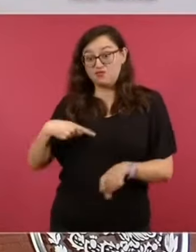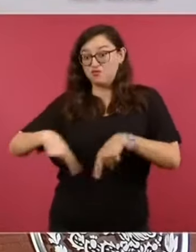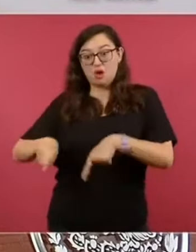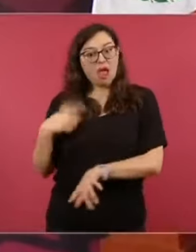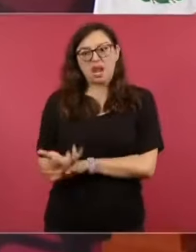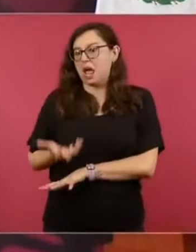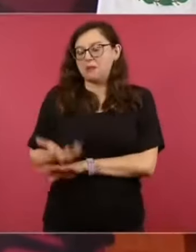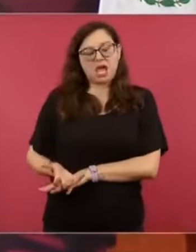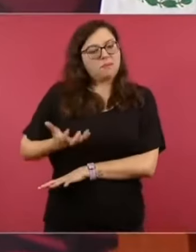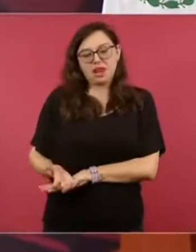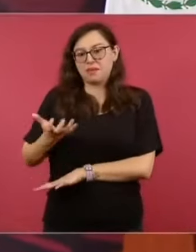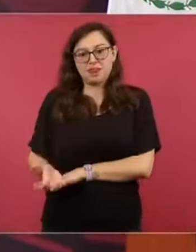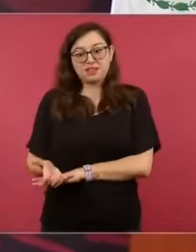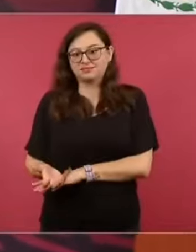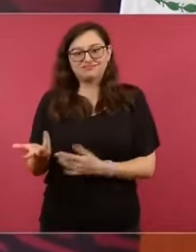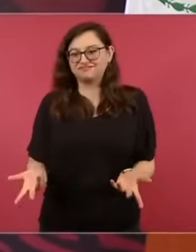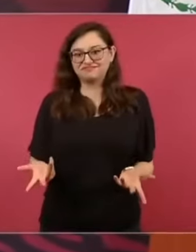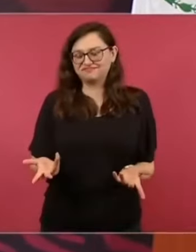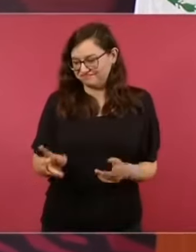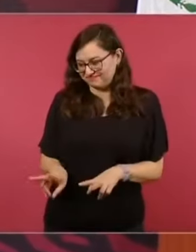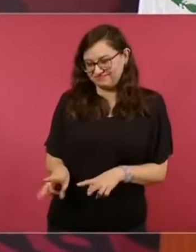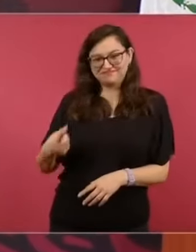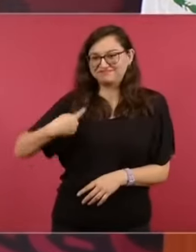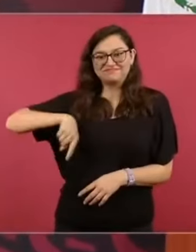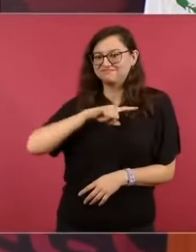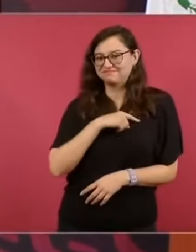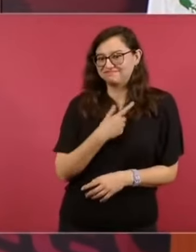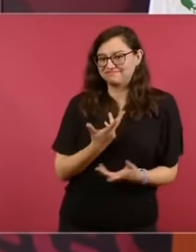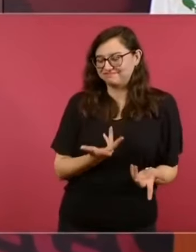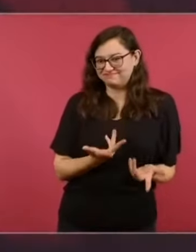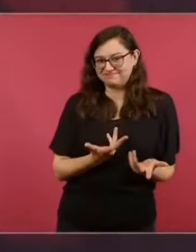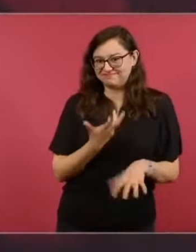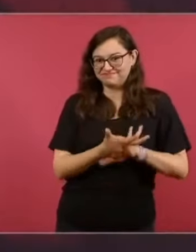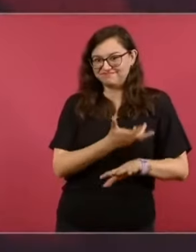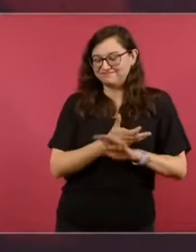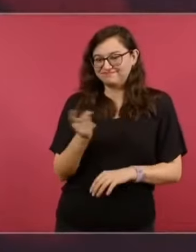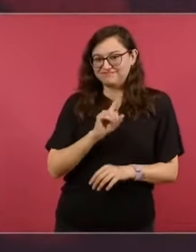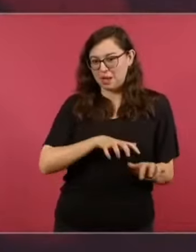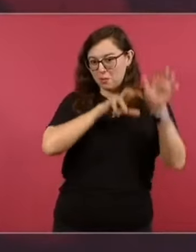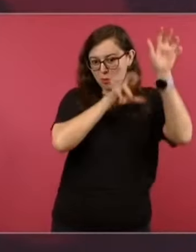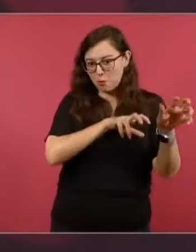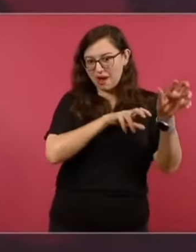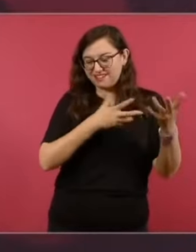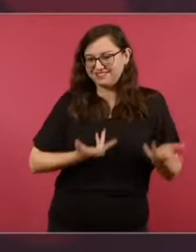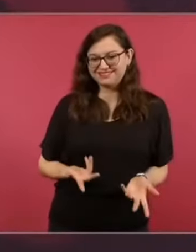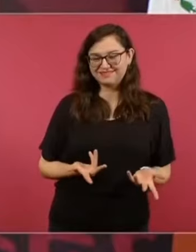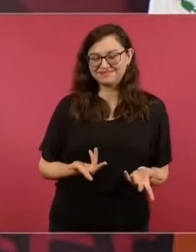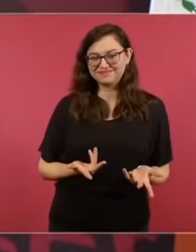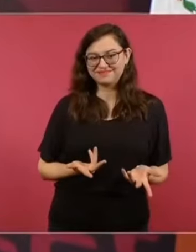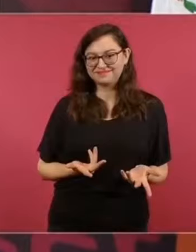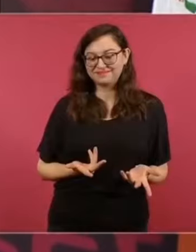y en la casa no no Este somos puma y